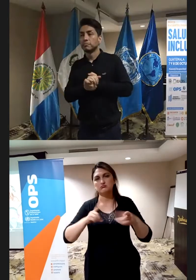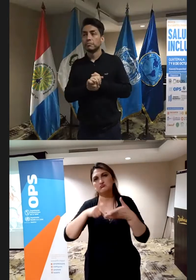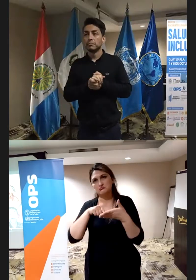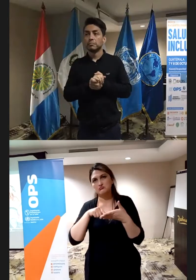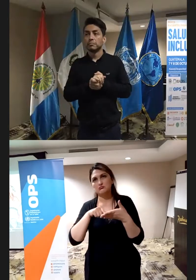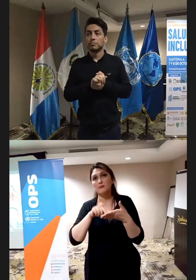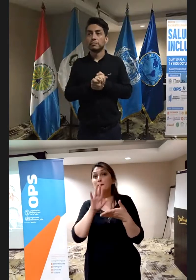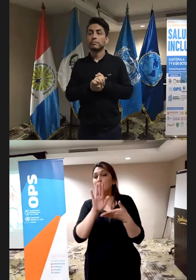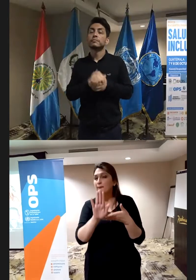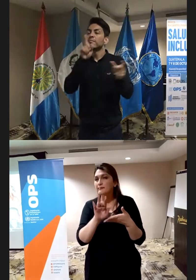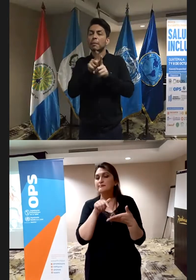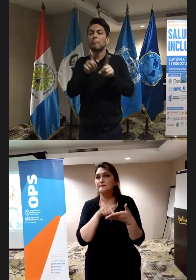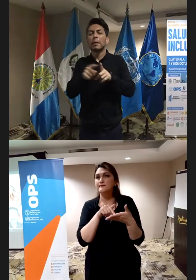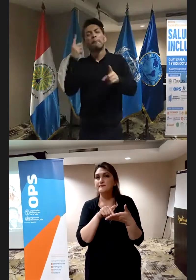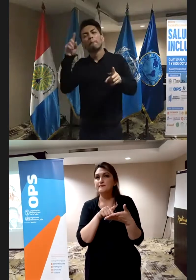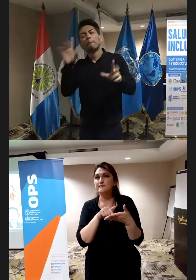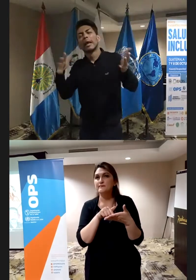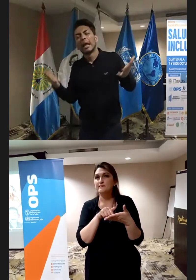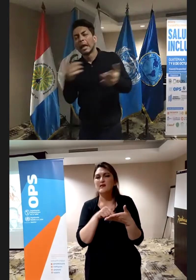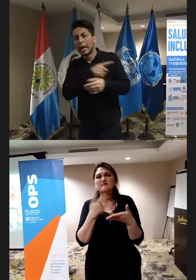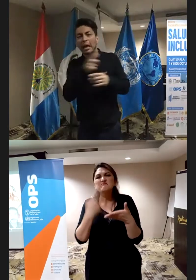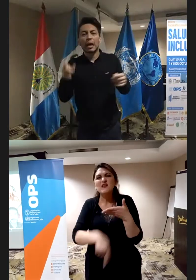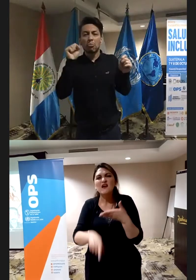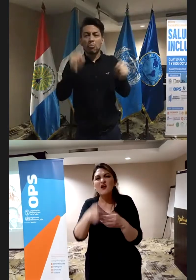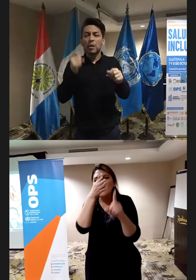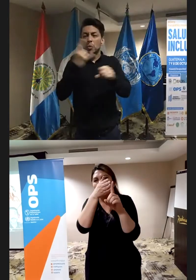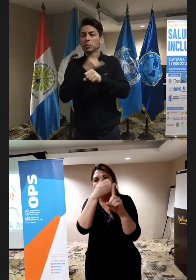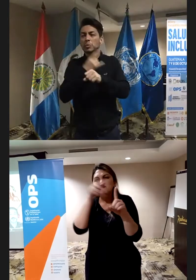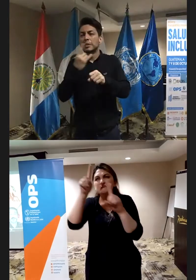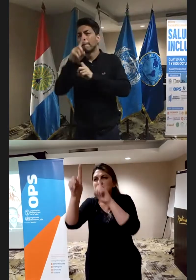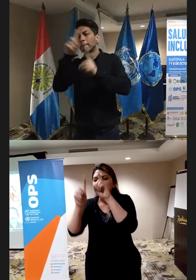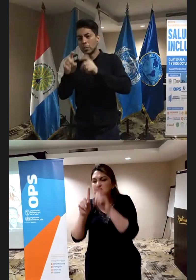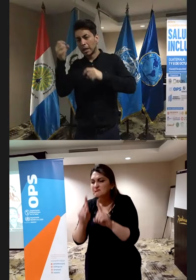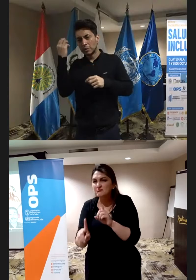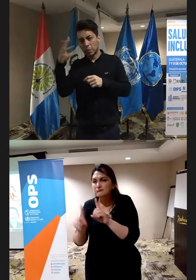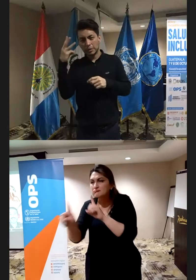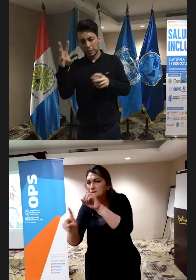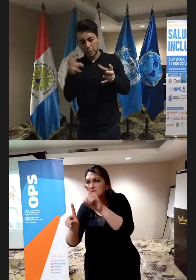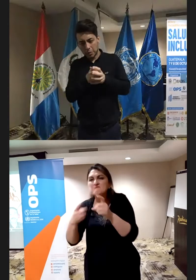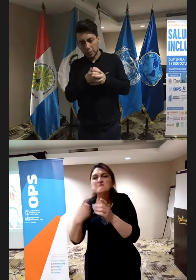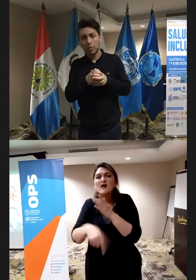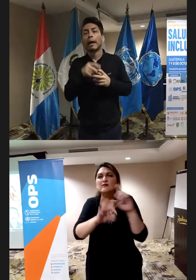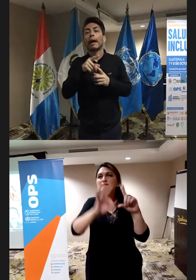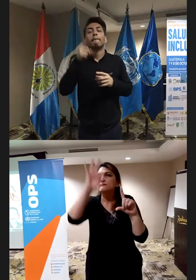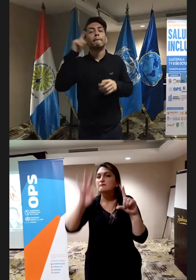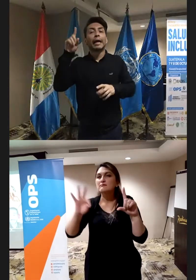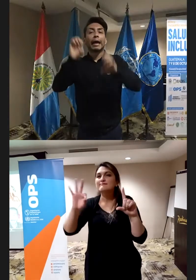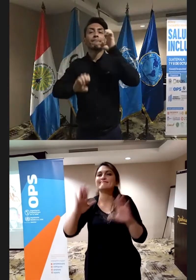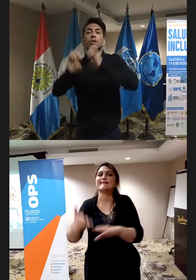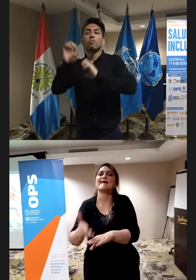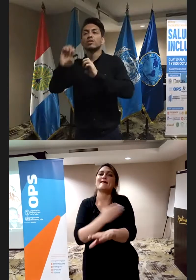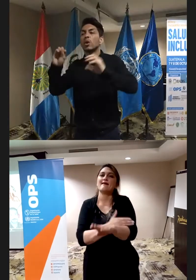Pero ¿para qué se puede también utilizar estas preguntas? Durante la fase de evaluación de las